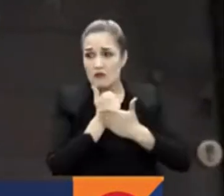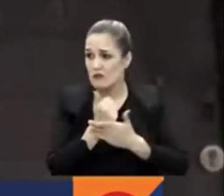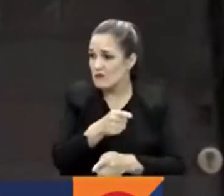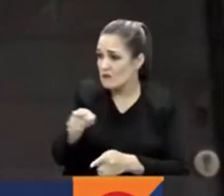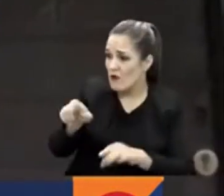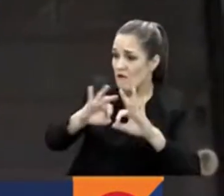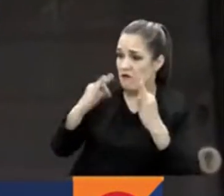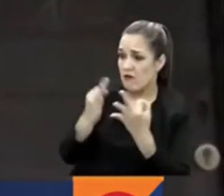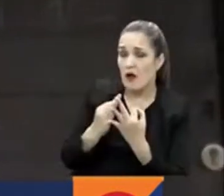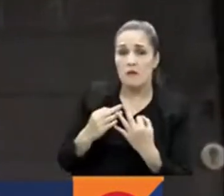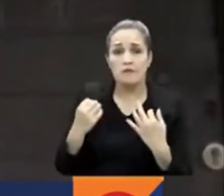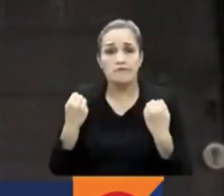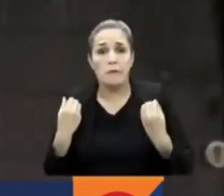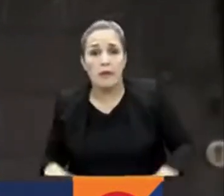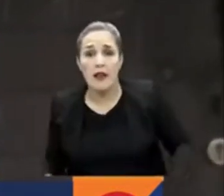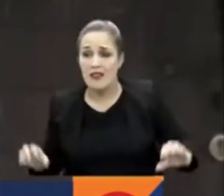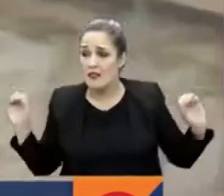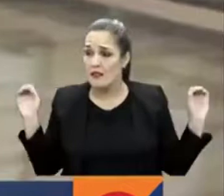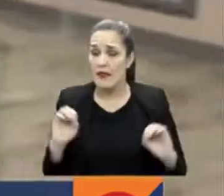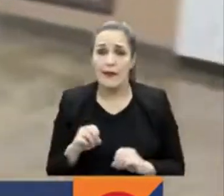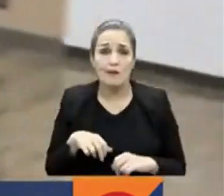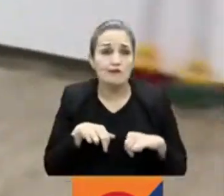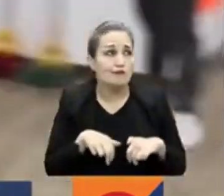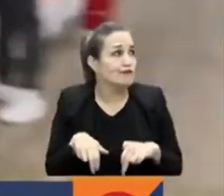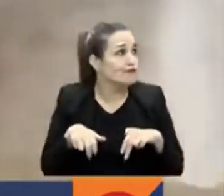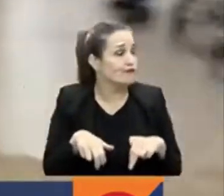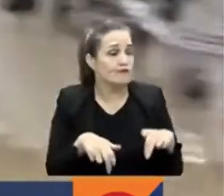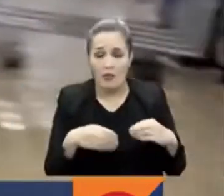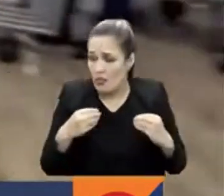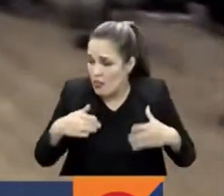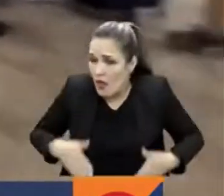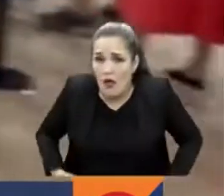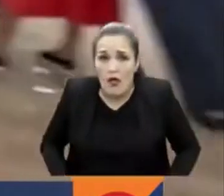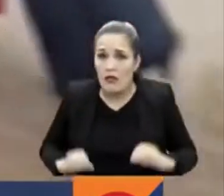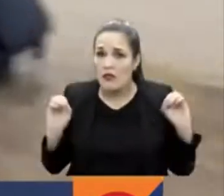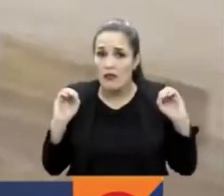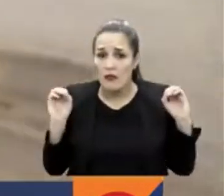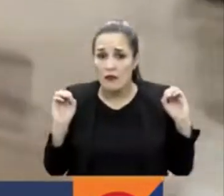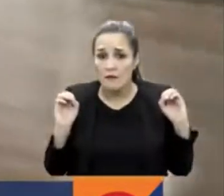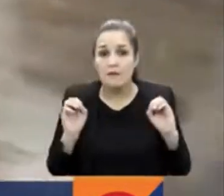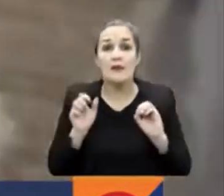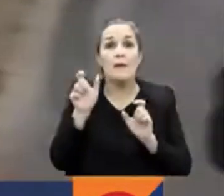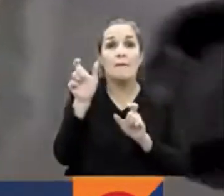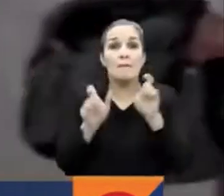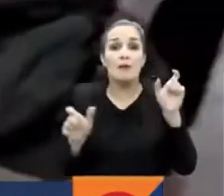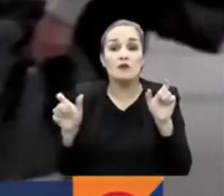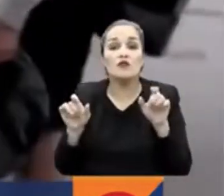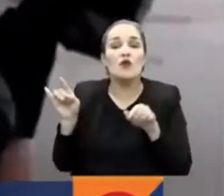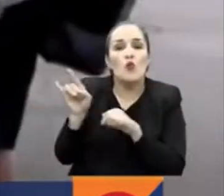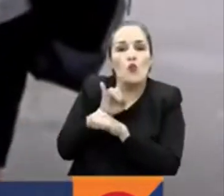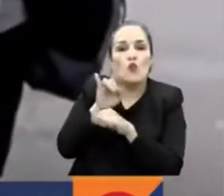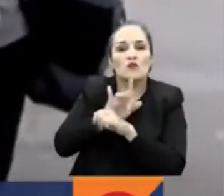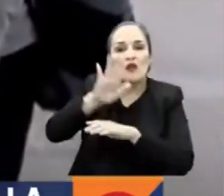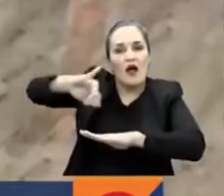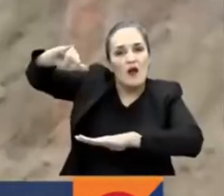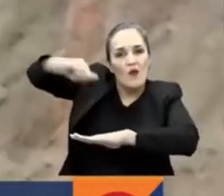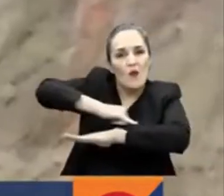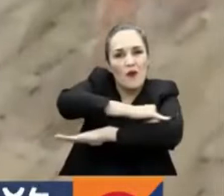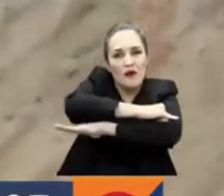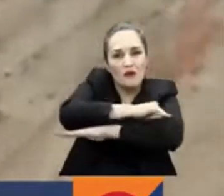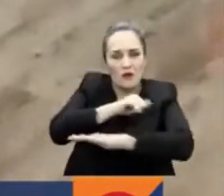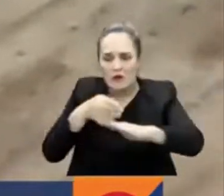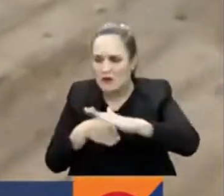que deambulan por las calles del municipio sin nada. Por su parte, en redes sociales, usuarios del aeropuerto Ernesto Cortizos de